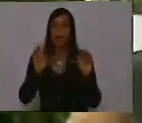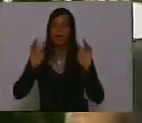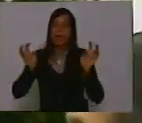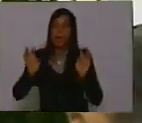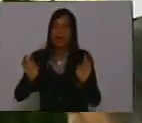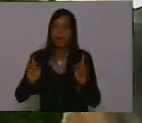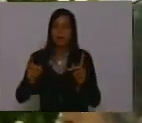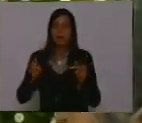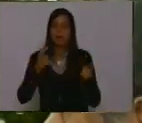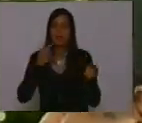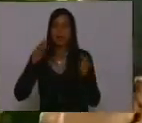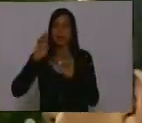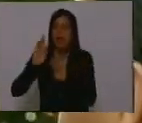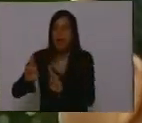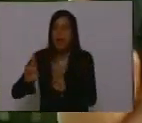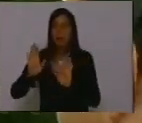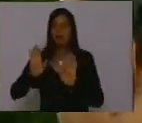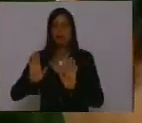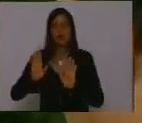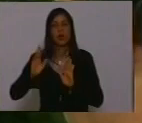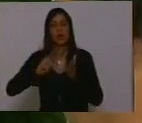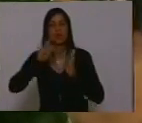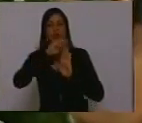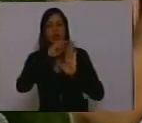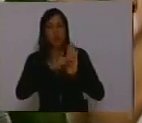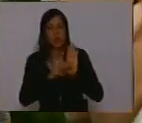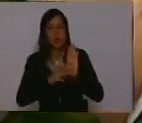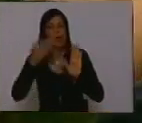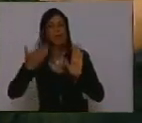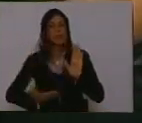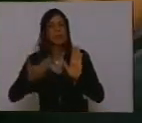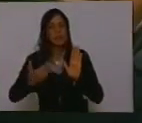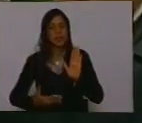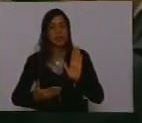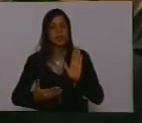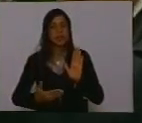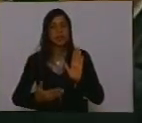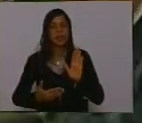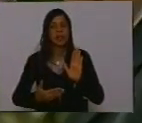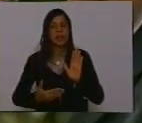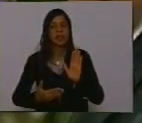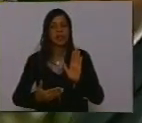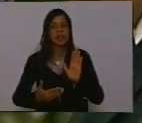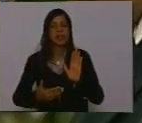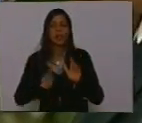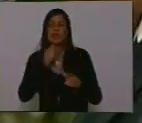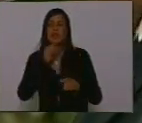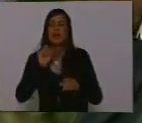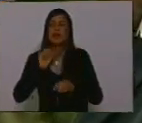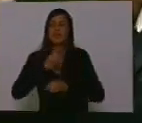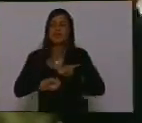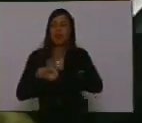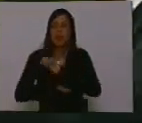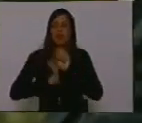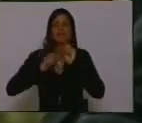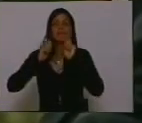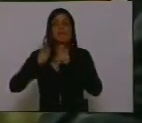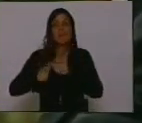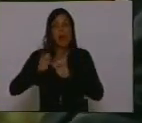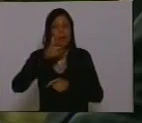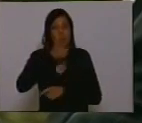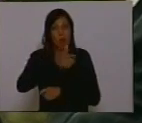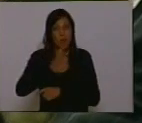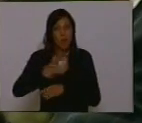respete las líneas fundamentales de quien es titular del poder constituido, pero